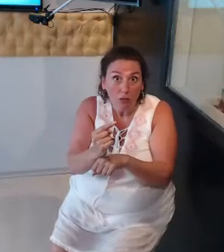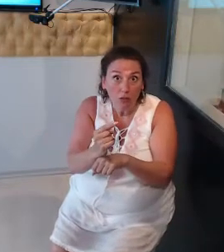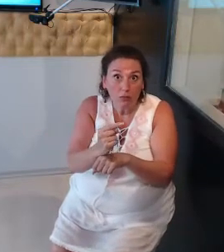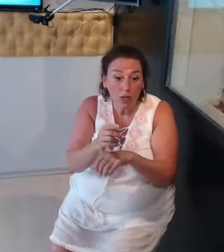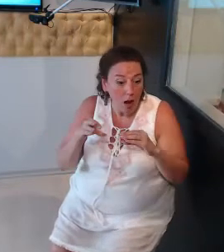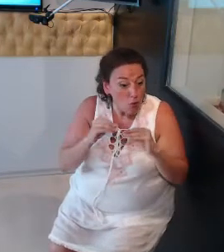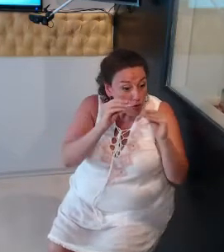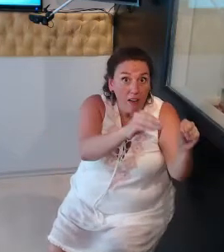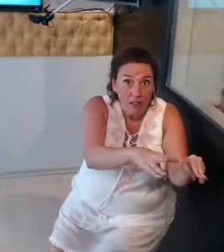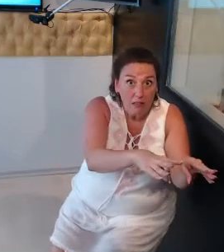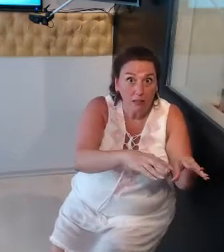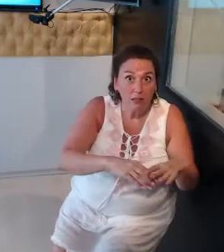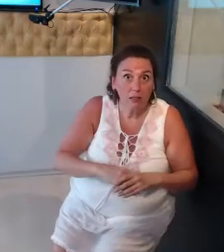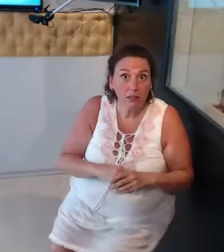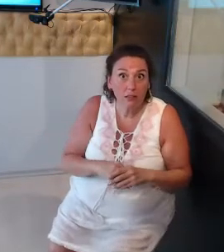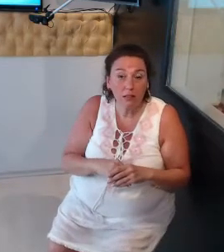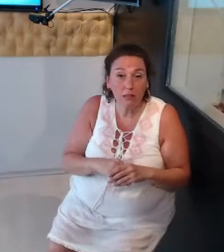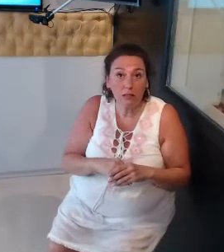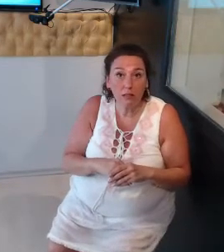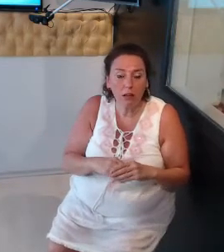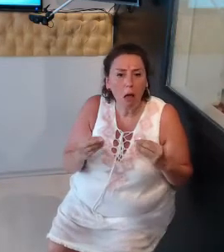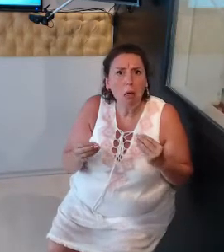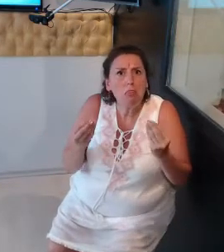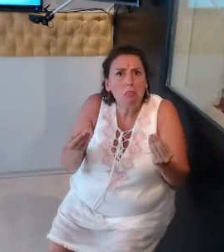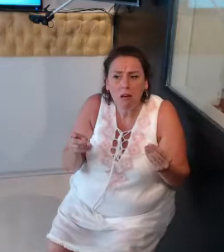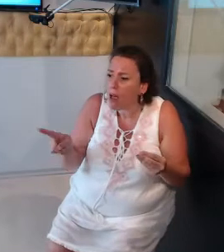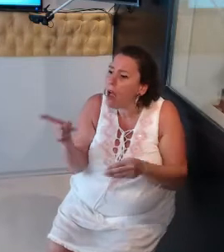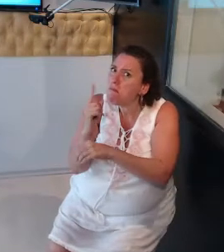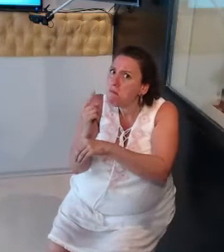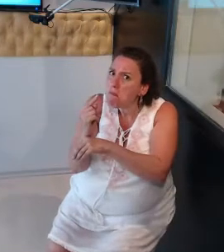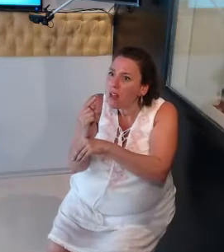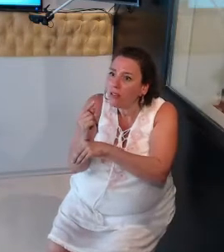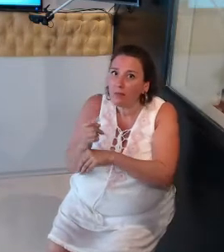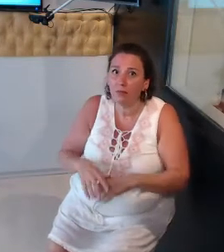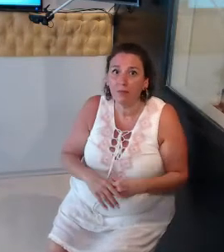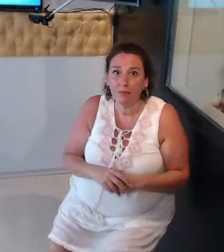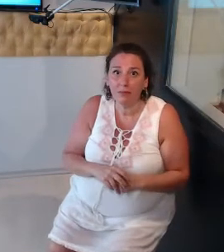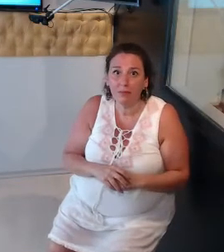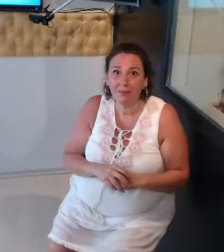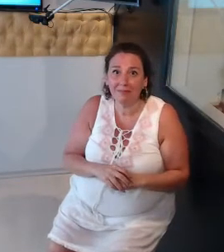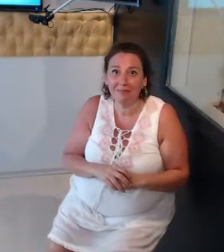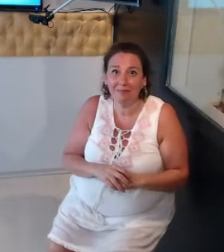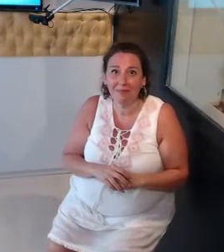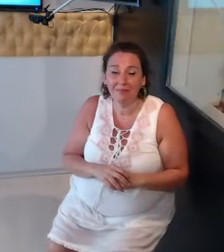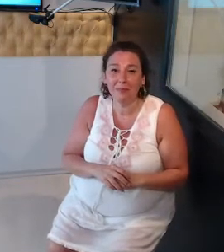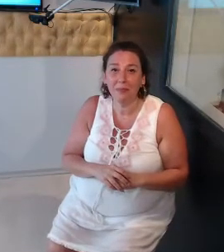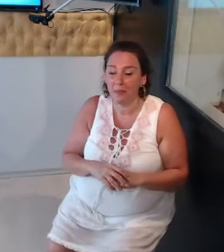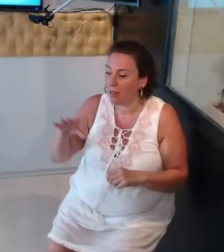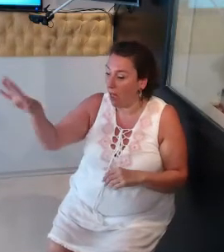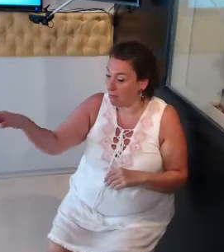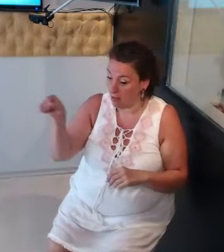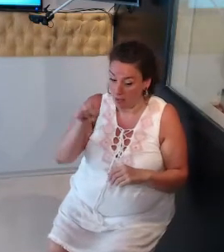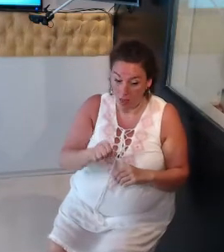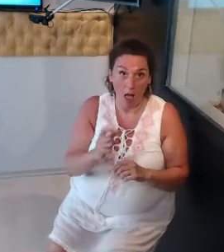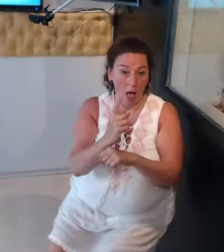¿Vos llevas tu perro? ¿Sí? ¿O de quién es el perro? De las personas que van ahí. Ah, hay que ir con el perro. Sí.